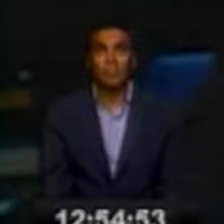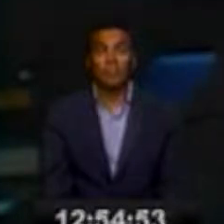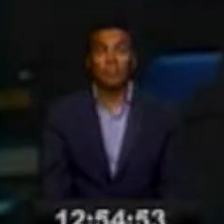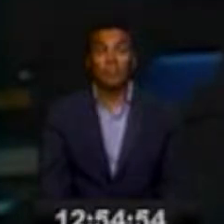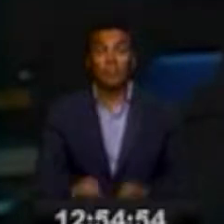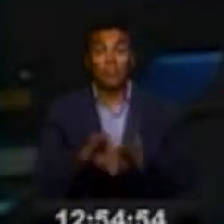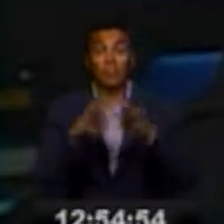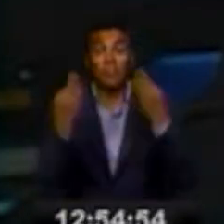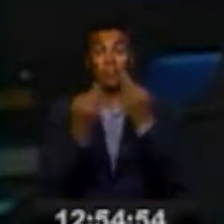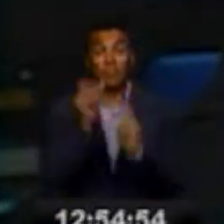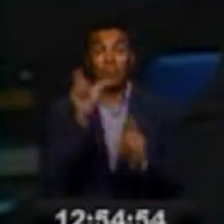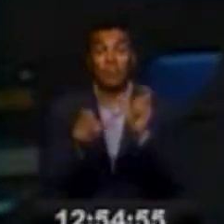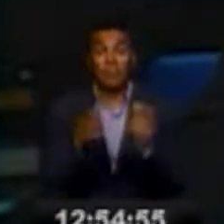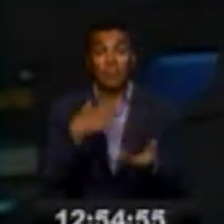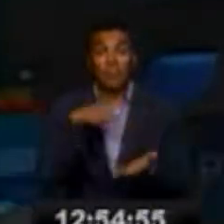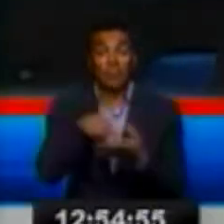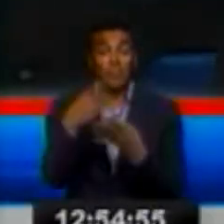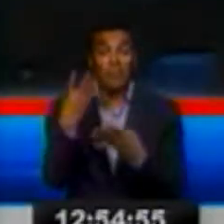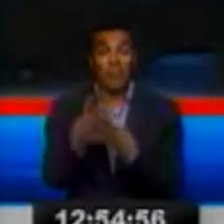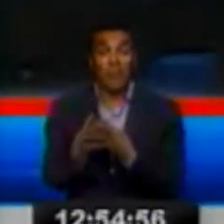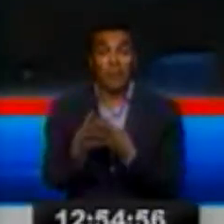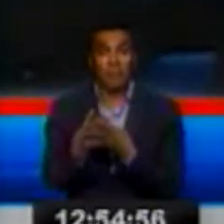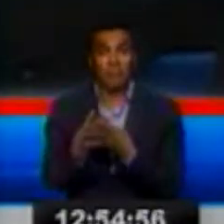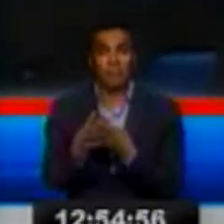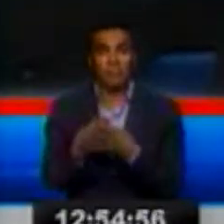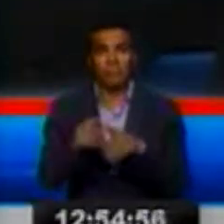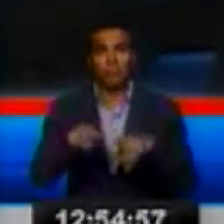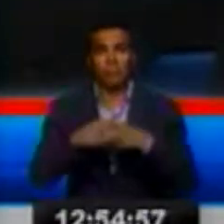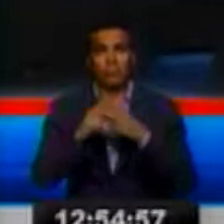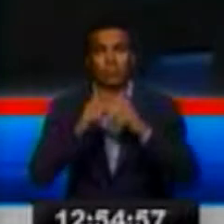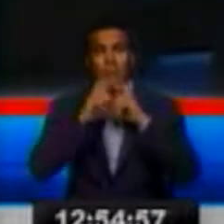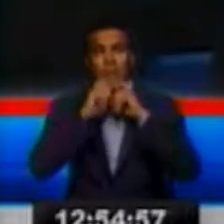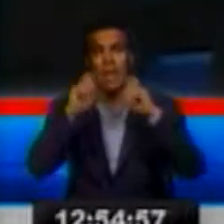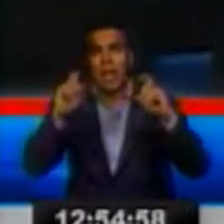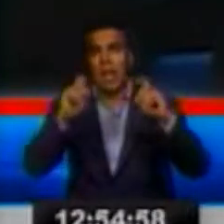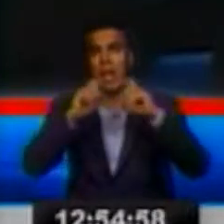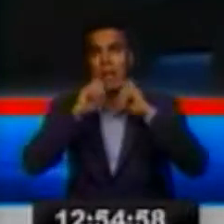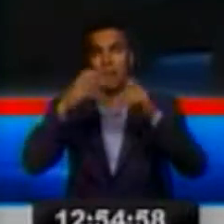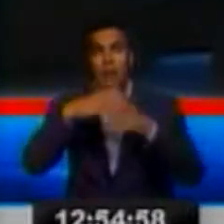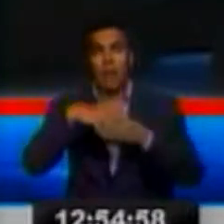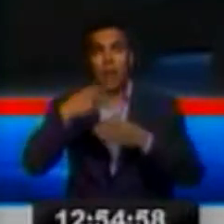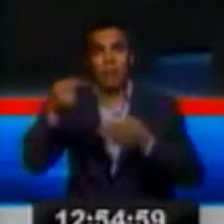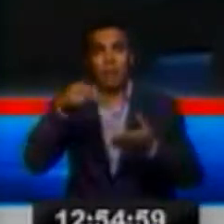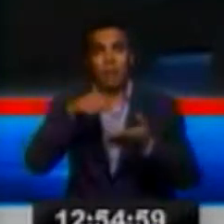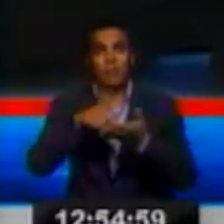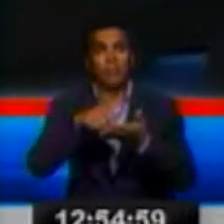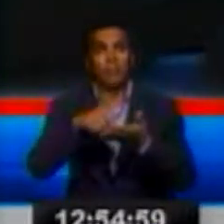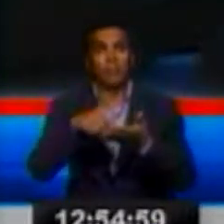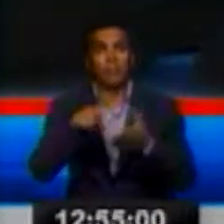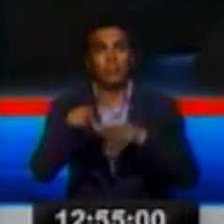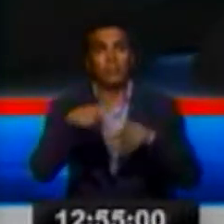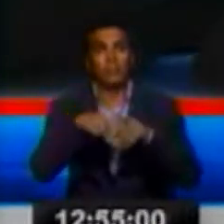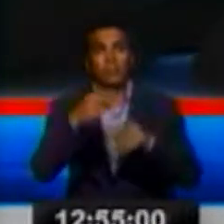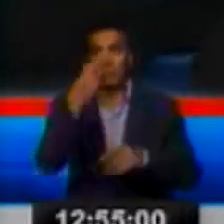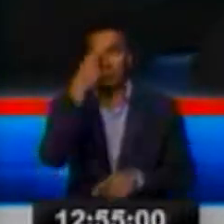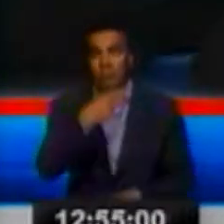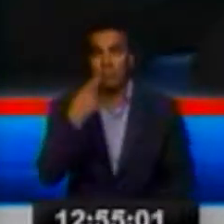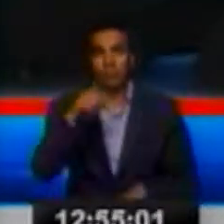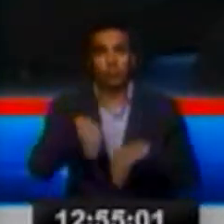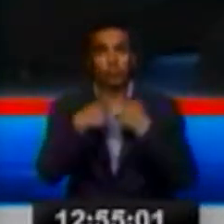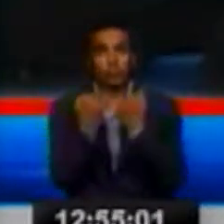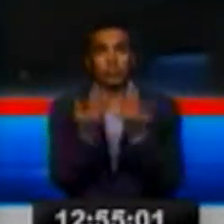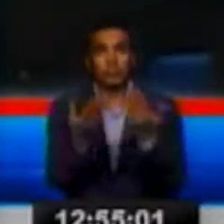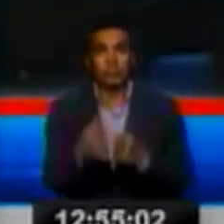Familiares de personas que se encuentran privadas de la libertad protagonizaron un plantón en los exteriores del Servicio Nacional de Rehabilitación